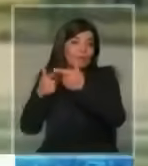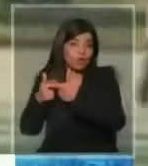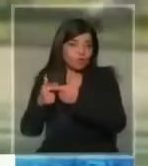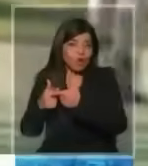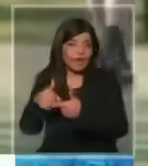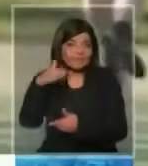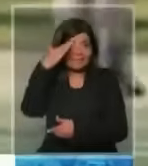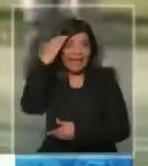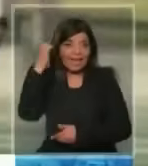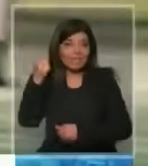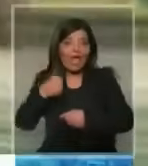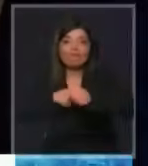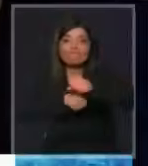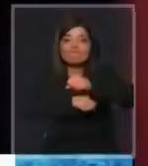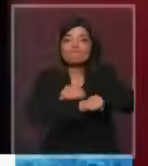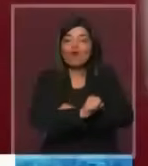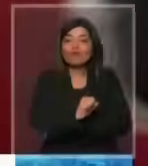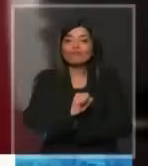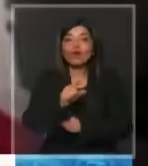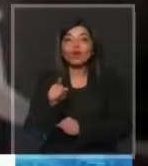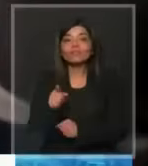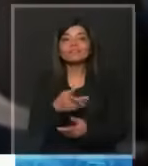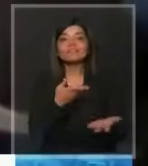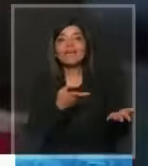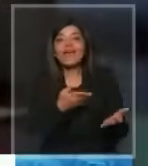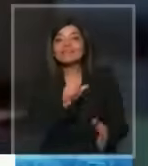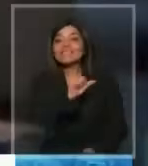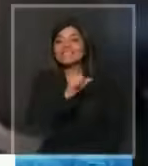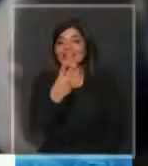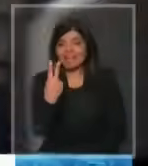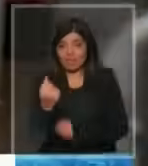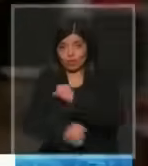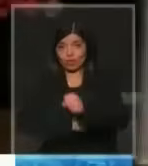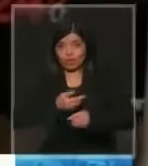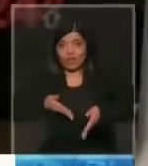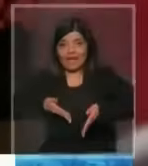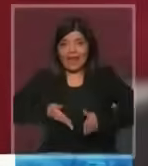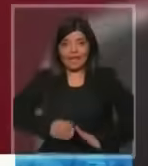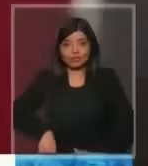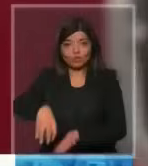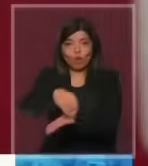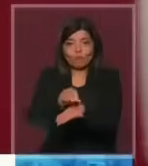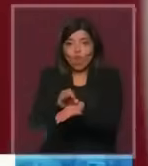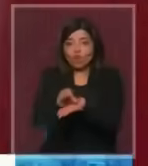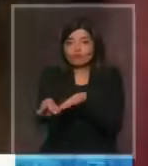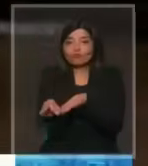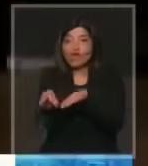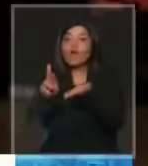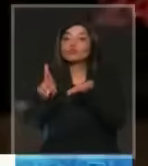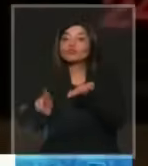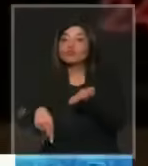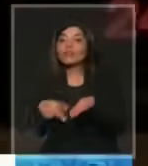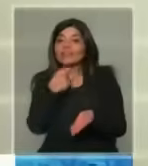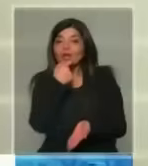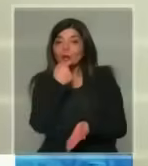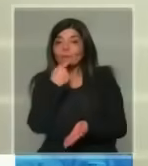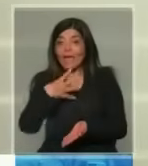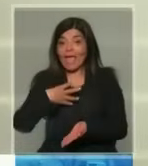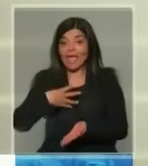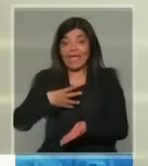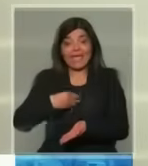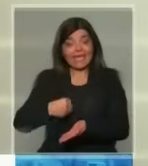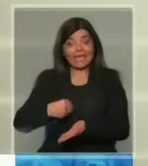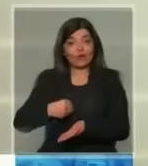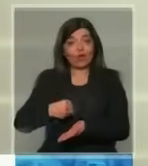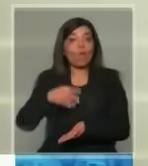del Arsenal. Keir Starmer, de 62 años, nació en un pueblo al sur de Londres. Es hijo de una enfermera y un